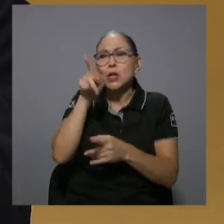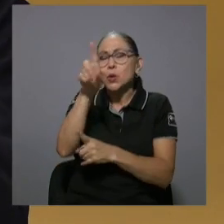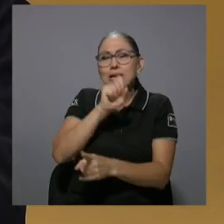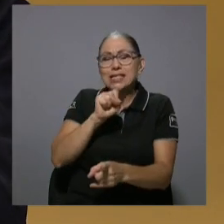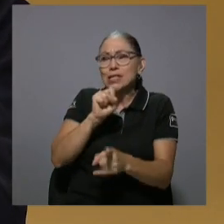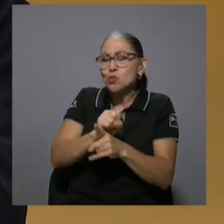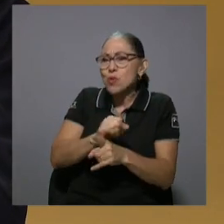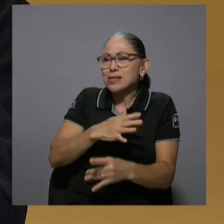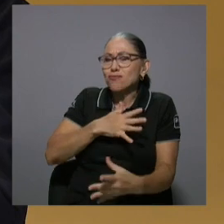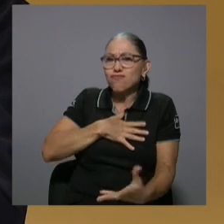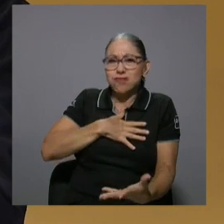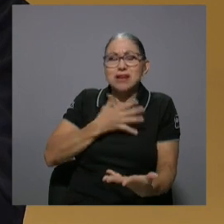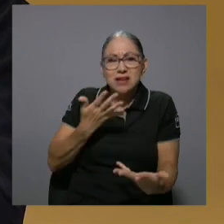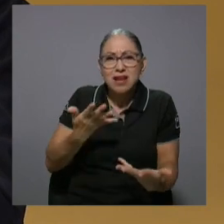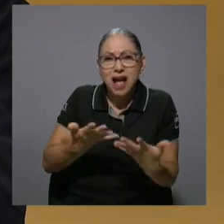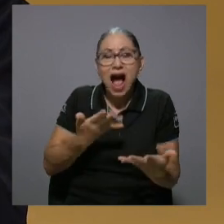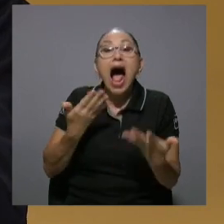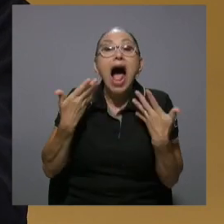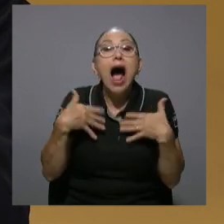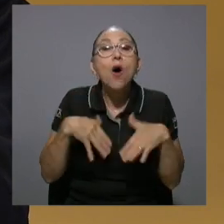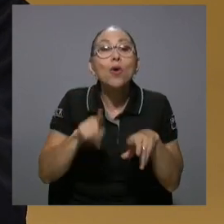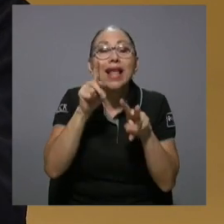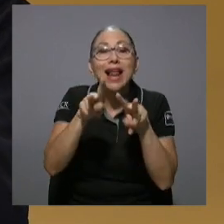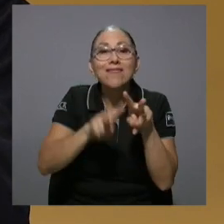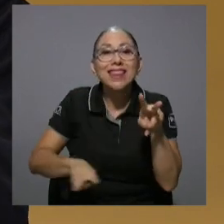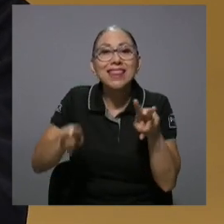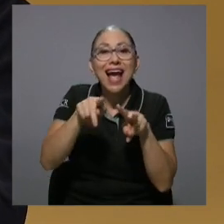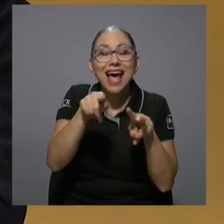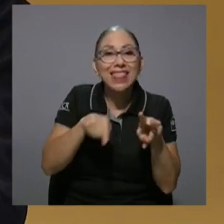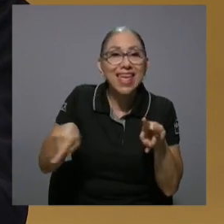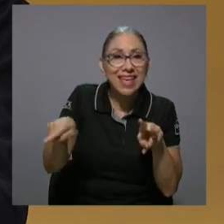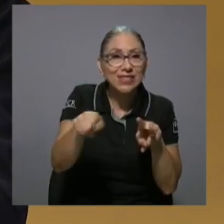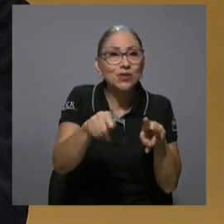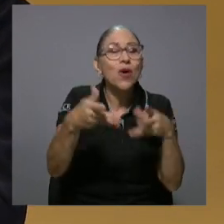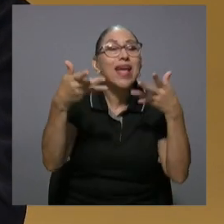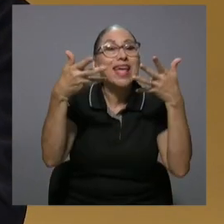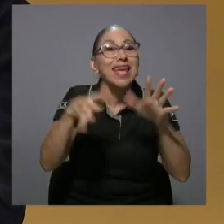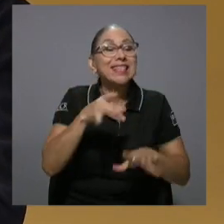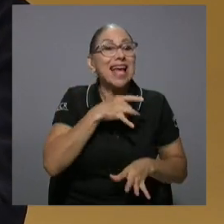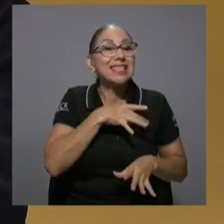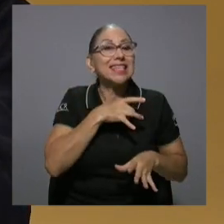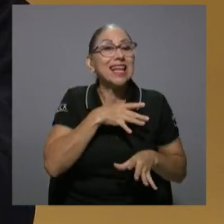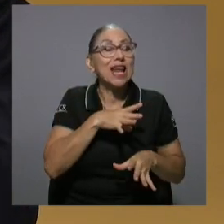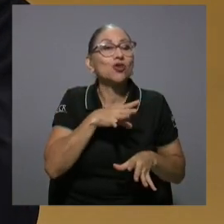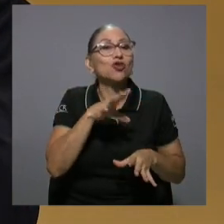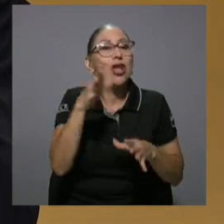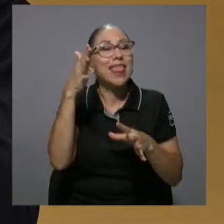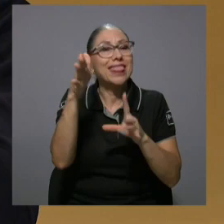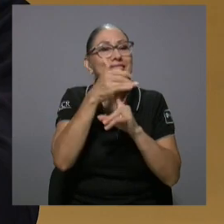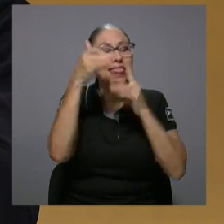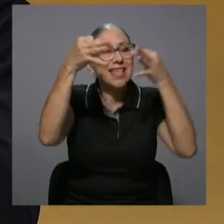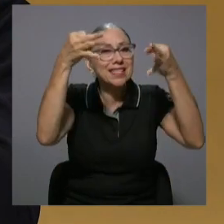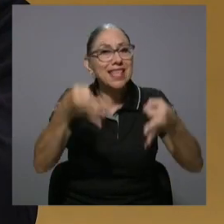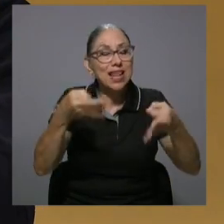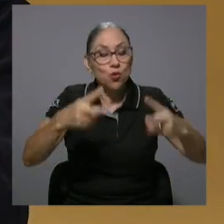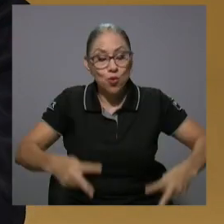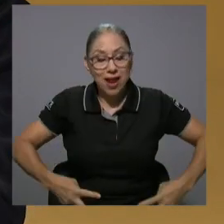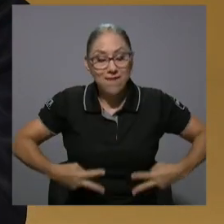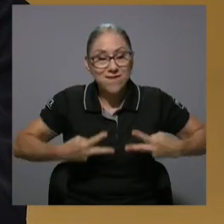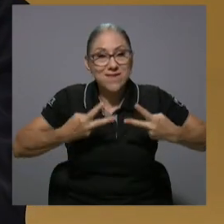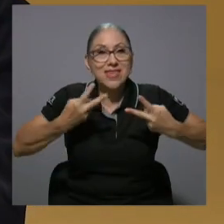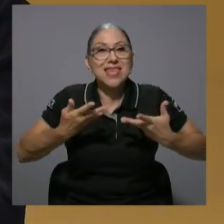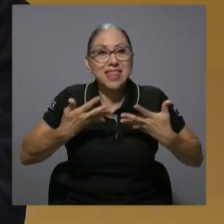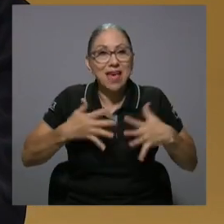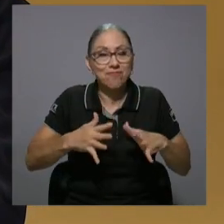la ventaja de todo esto es que los chilenos optaron por una vía institucional para tratar de resolver las